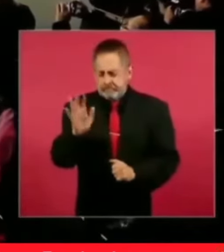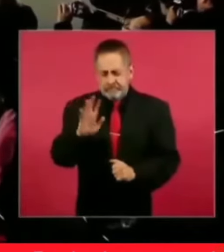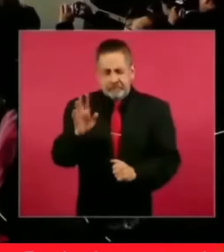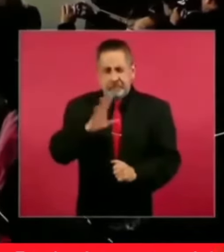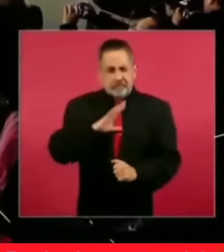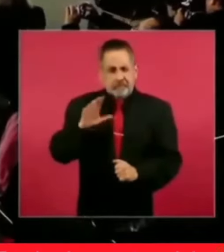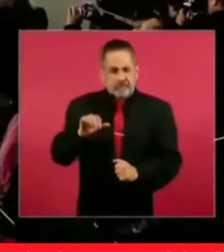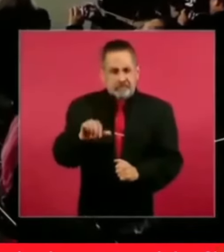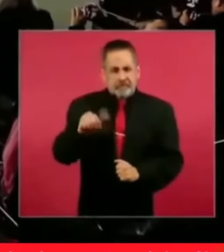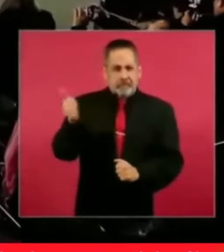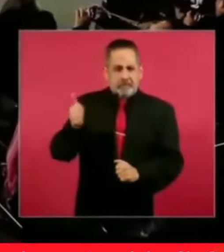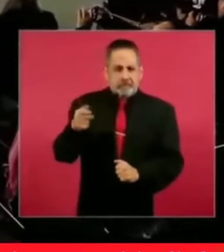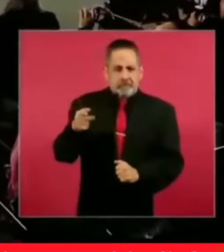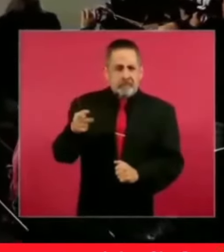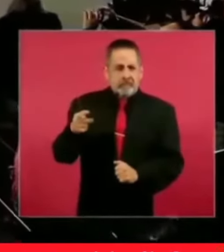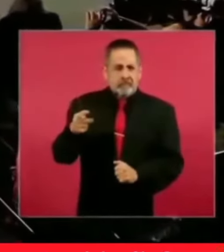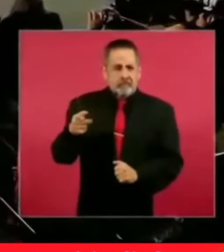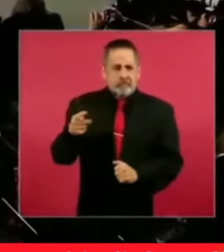una